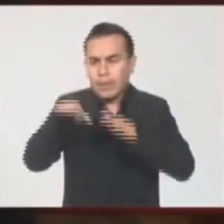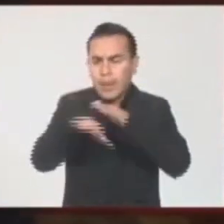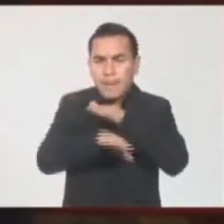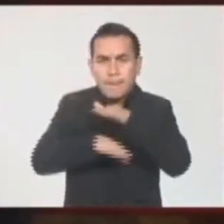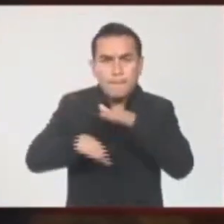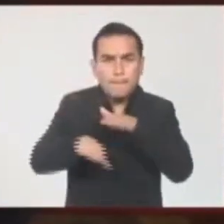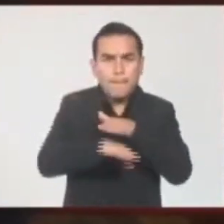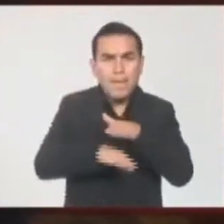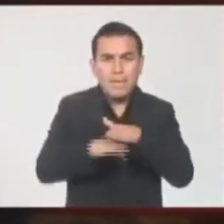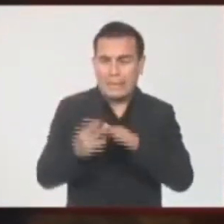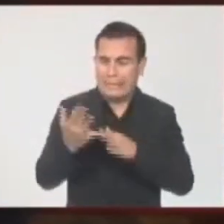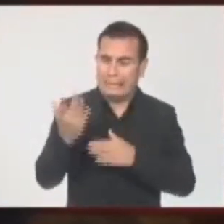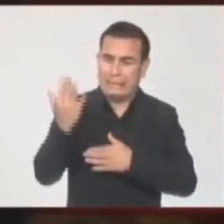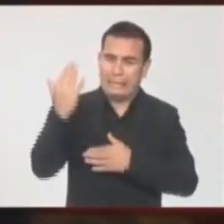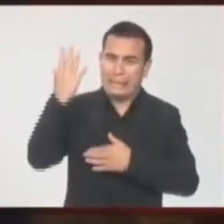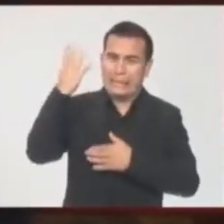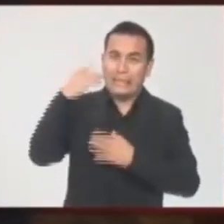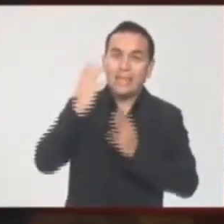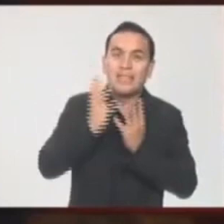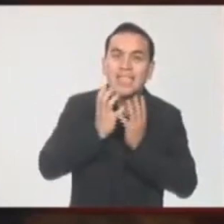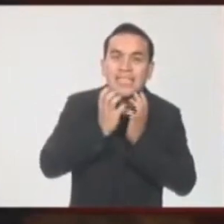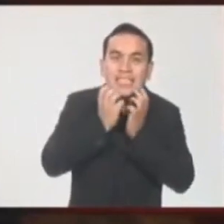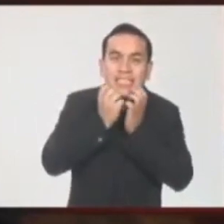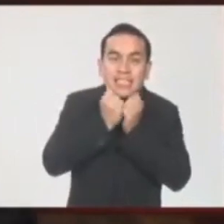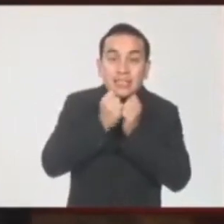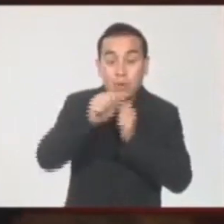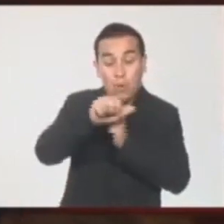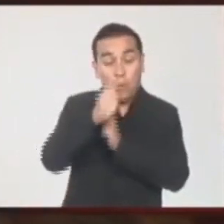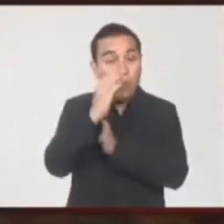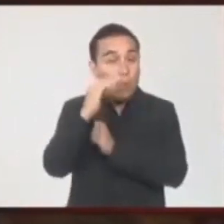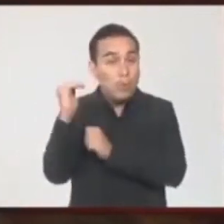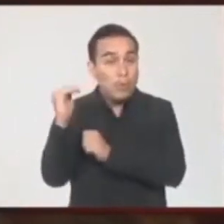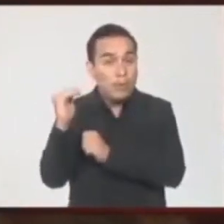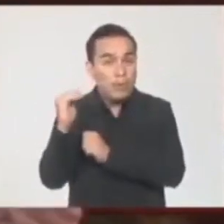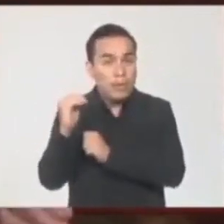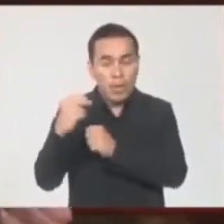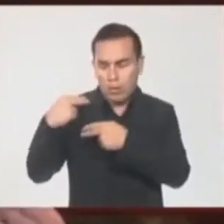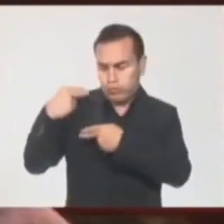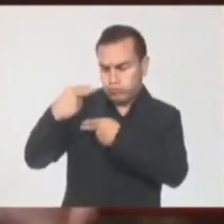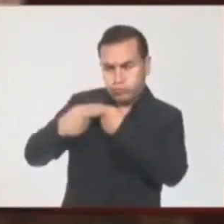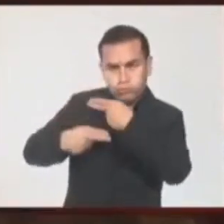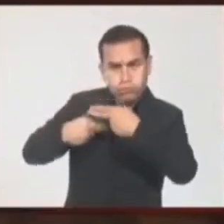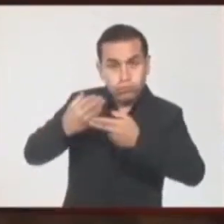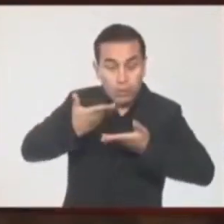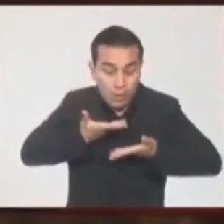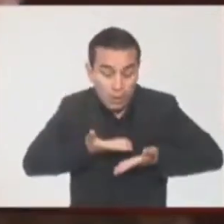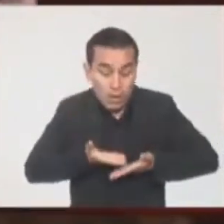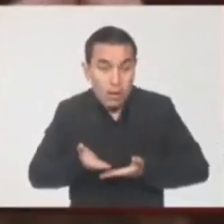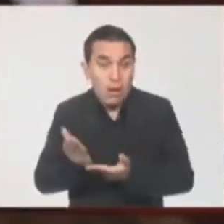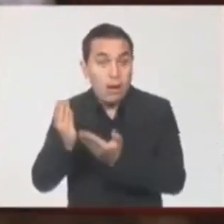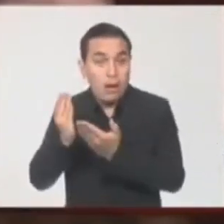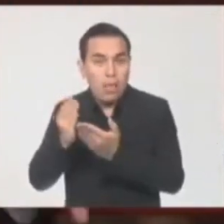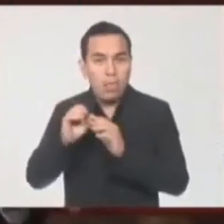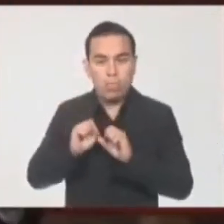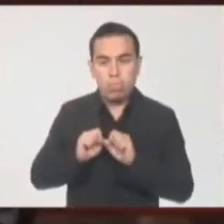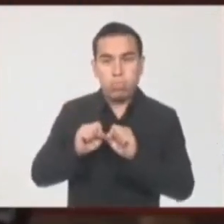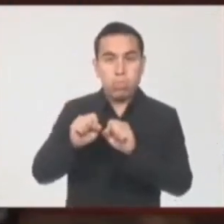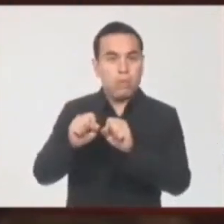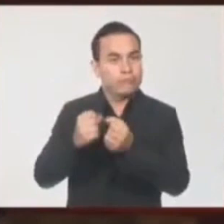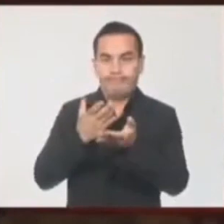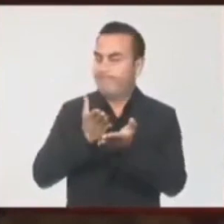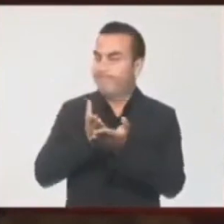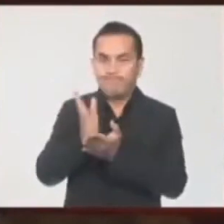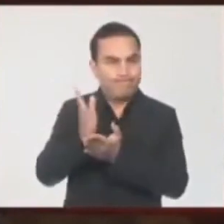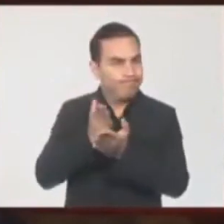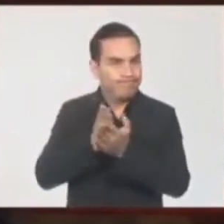y de hace décadas están garantizadas. Generaciones enteras nacieron y murieron sin acceso a la salud.